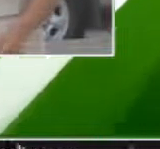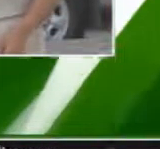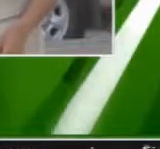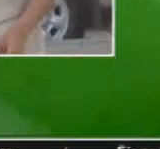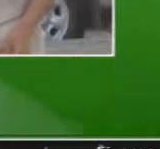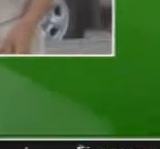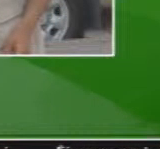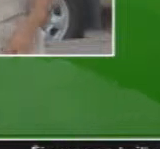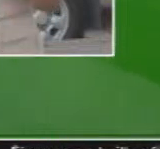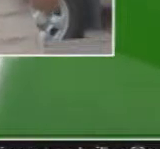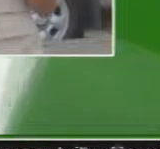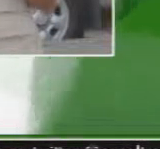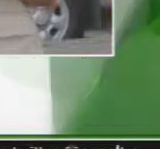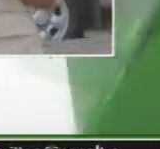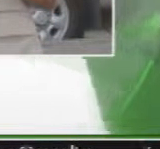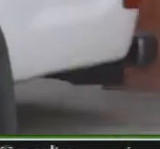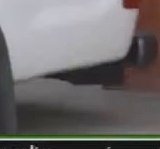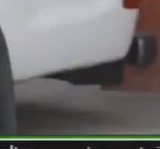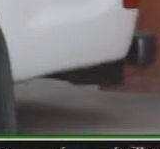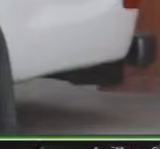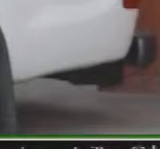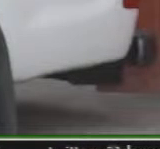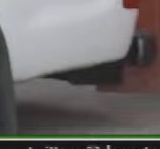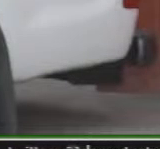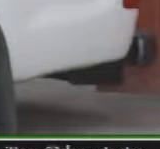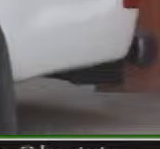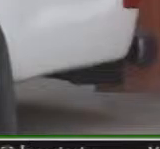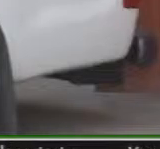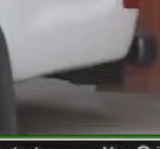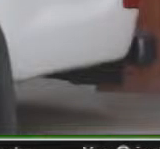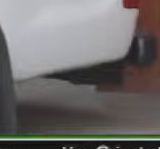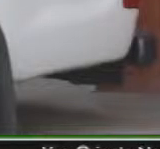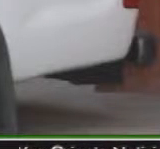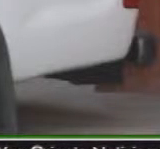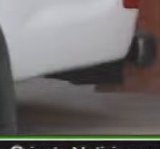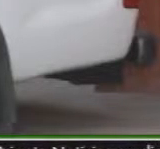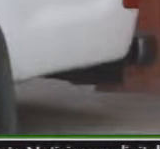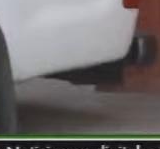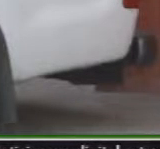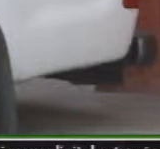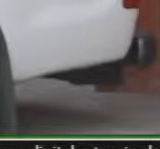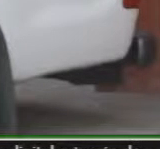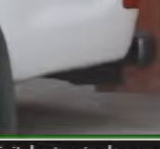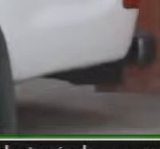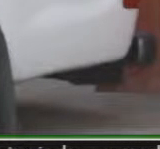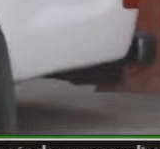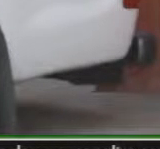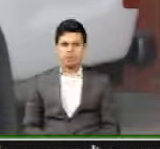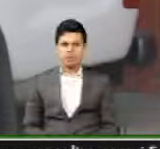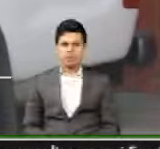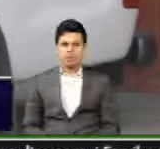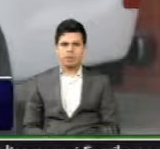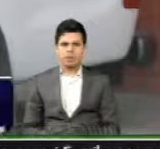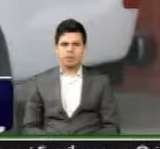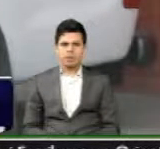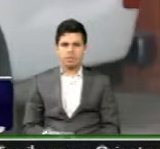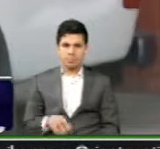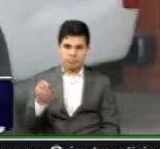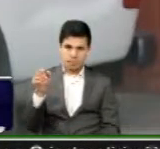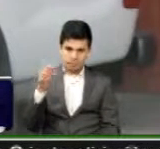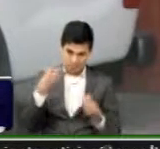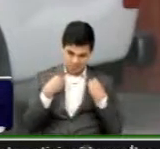Hola, muy buenas tardes. Si se trata de Ciervo Carreño, un hombre de 73 años que habitaba en un predio de la vereda Santa Rita a la salida de Matanza,